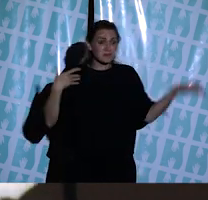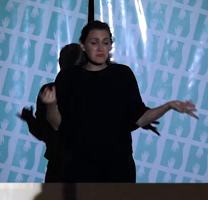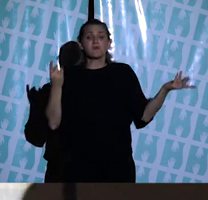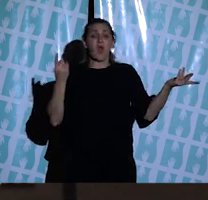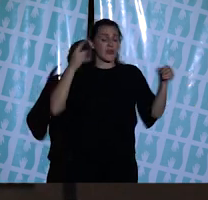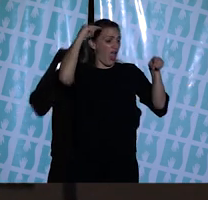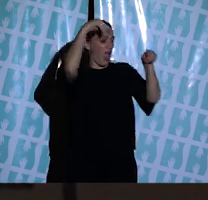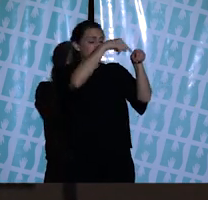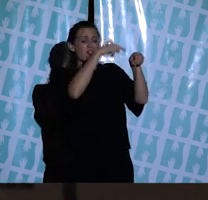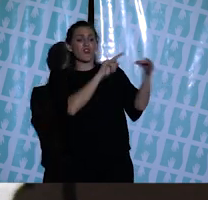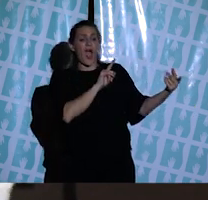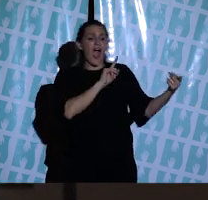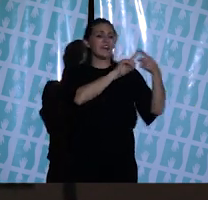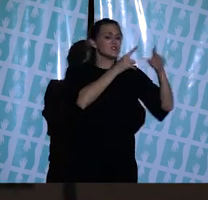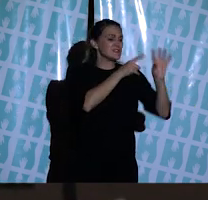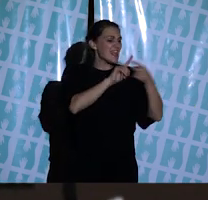asociaciones,